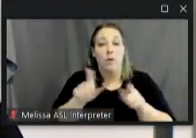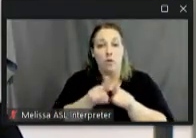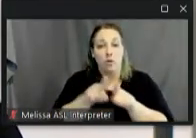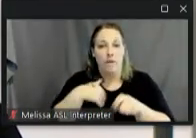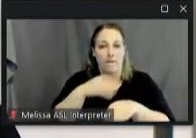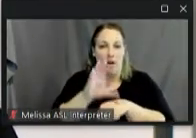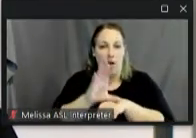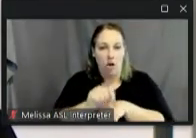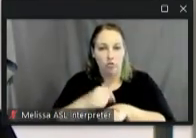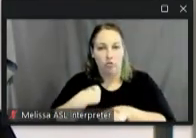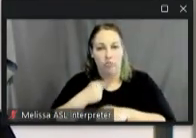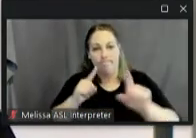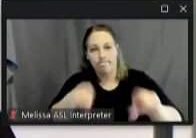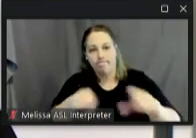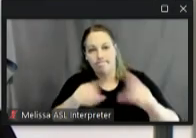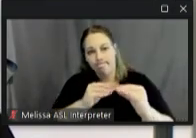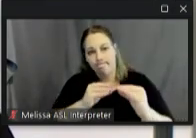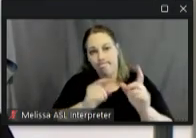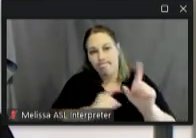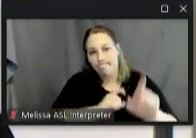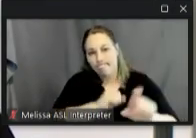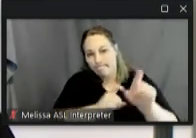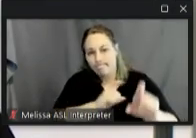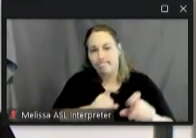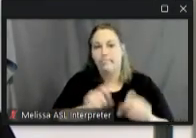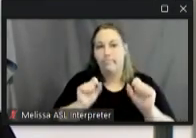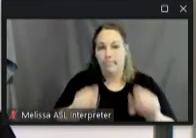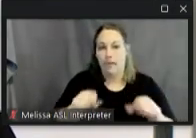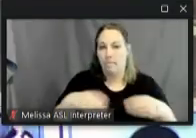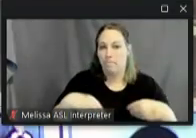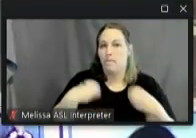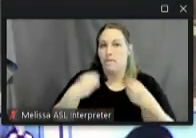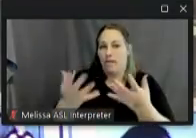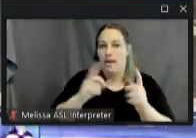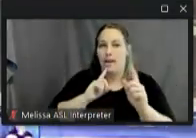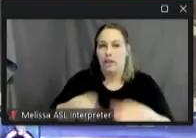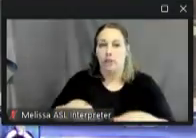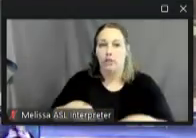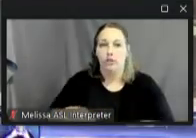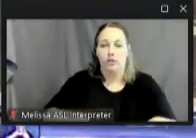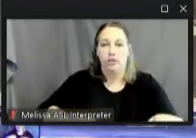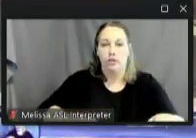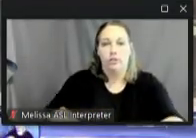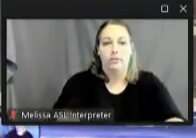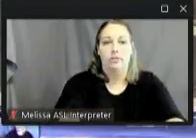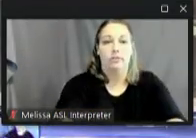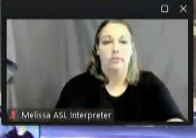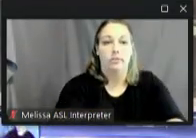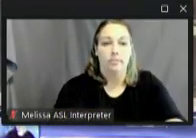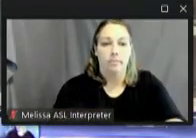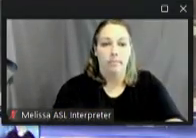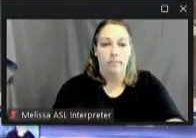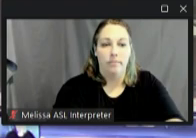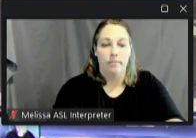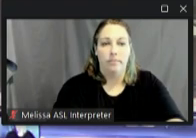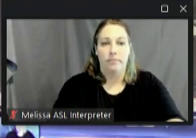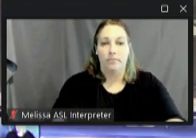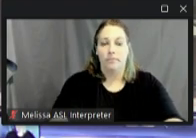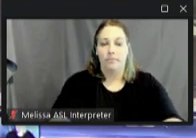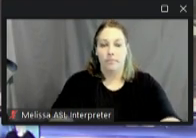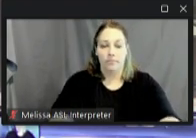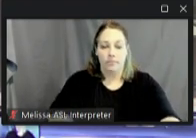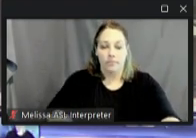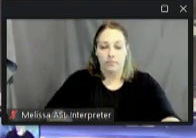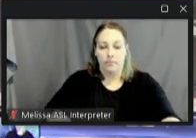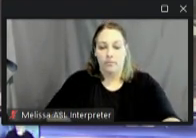y que mencioné anteriormente. Gracias. Cedo la palabra a la compañera doctora Clara